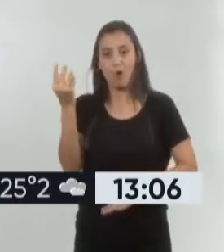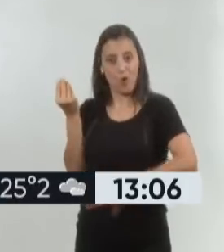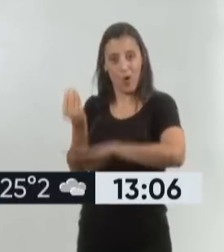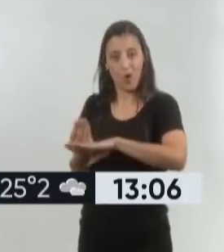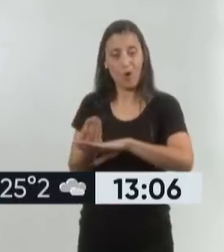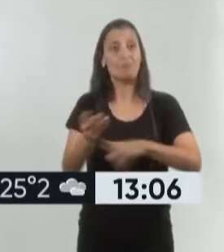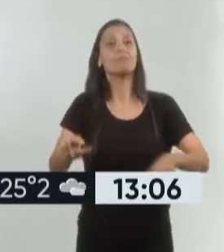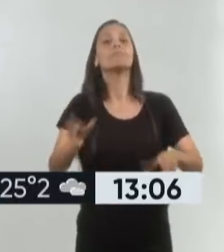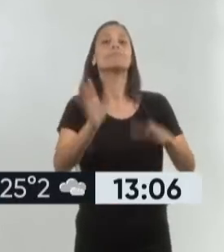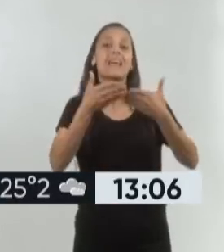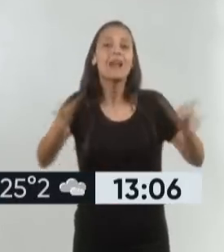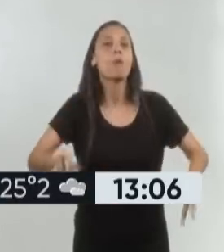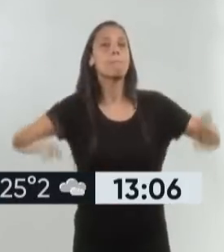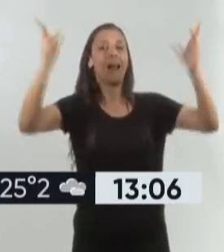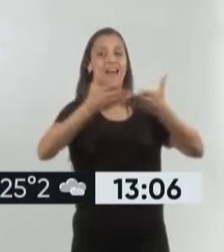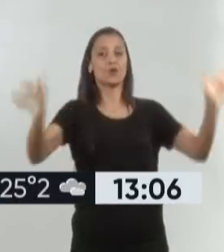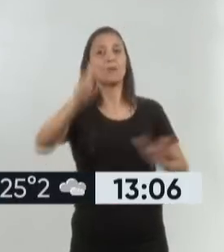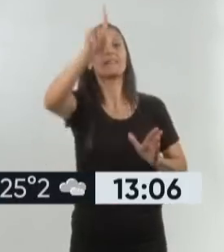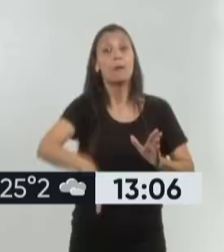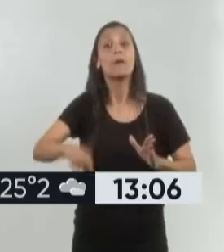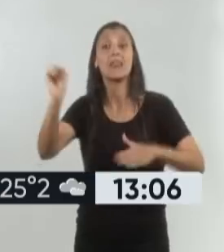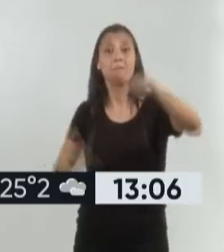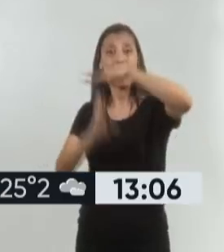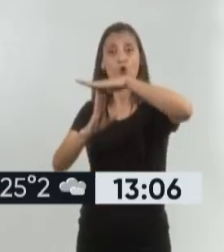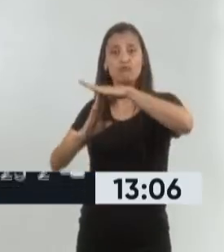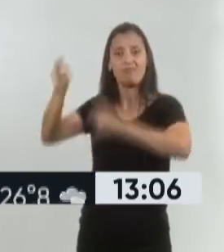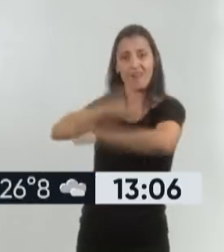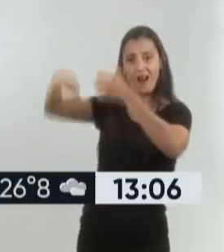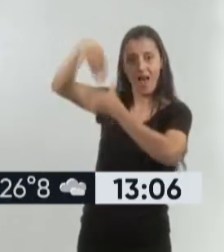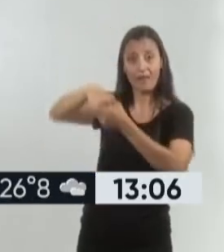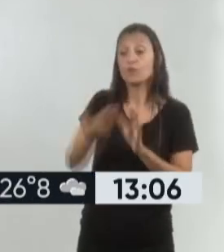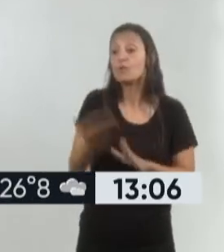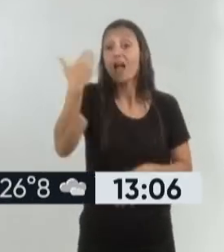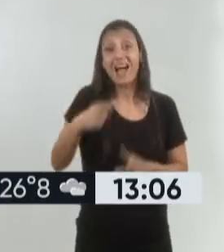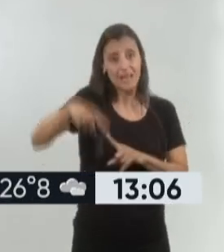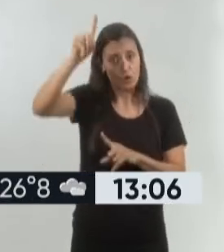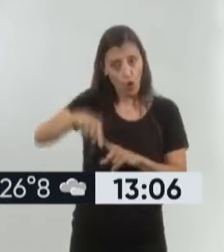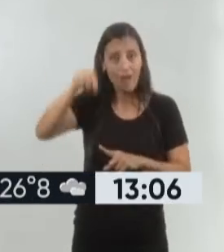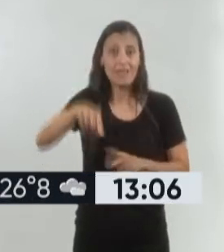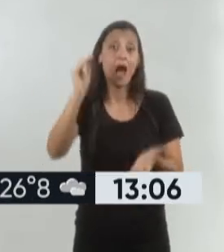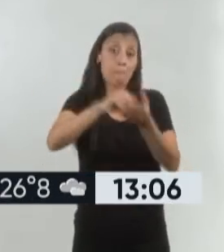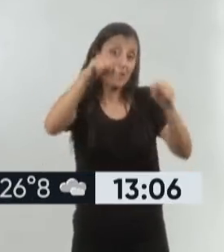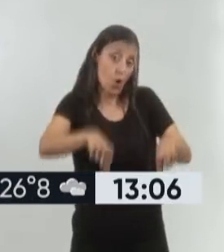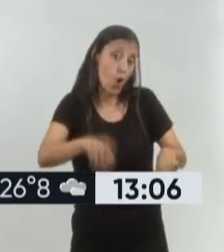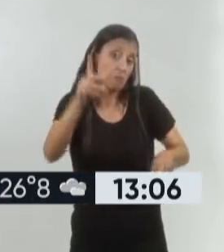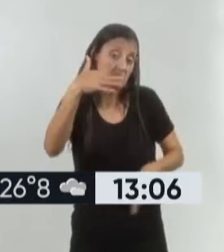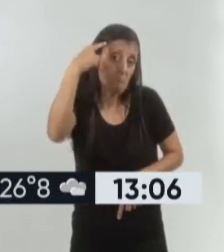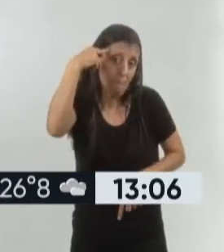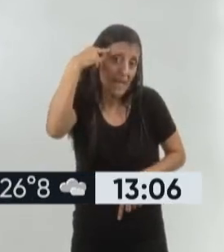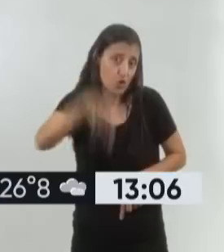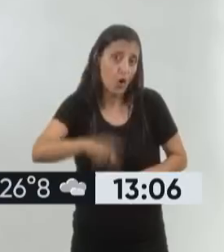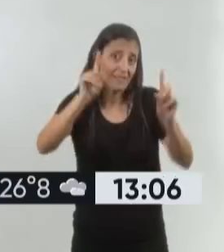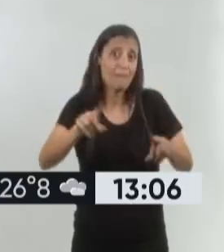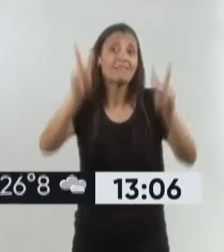Palacio Libertad, tiene que ver con las jornadas monetarias del Banco Central. Y hubo en la jornada de ayer, entiendo que hoy también, en el perfil que mostraron los